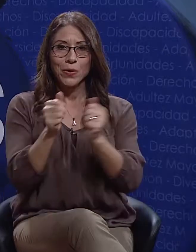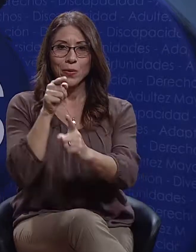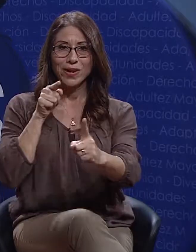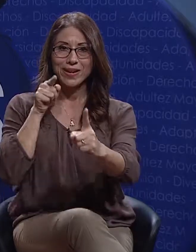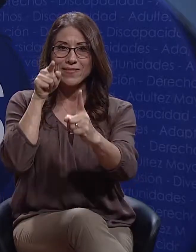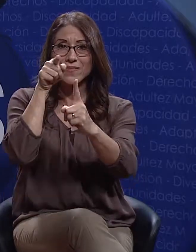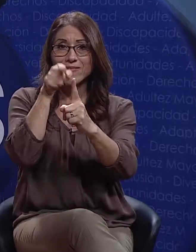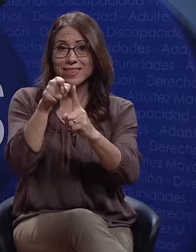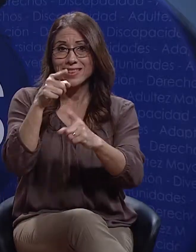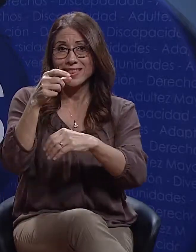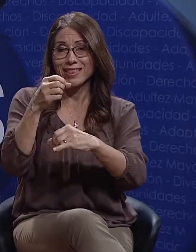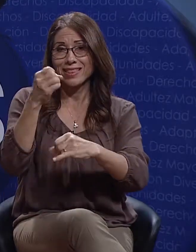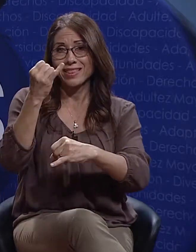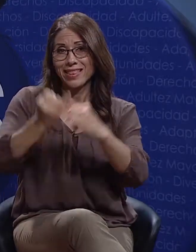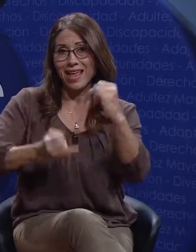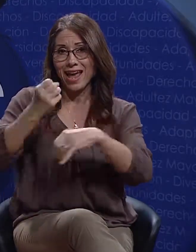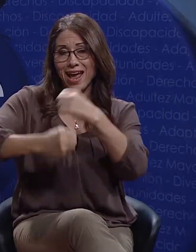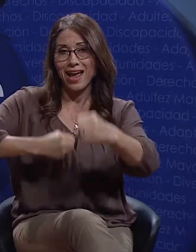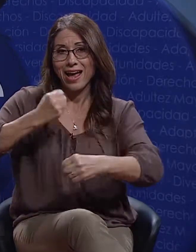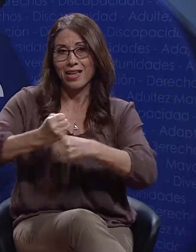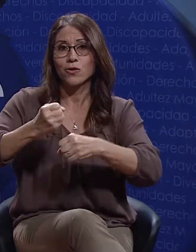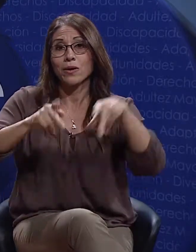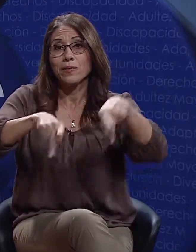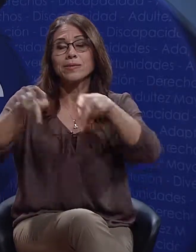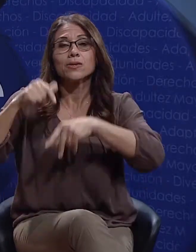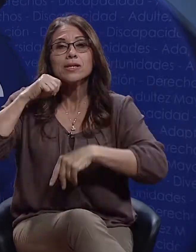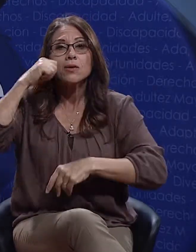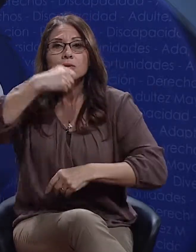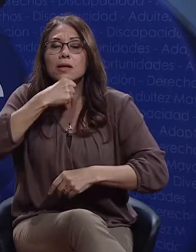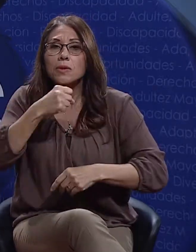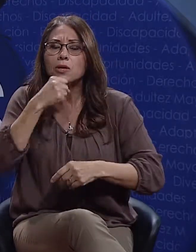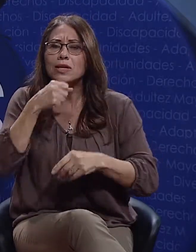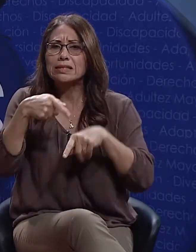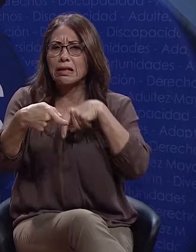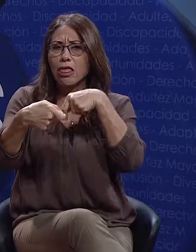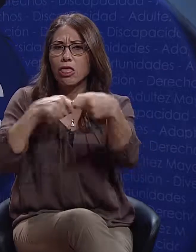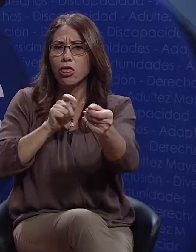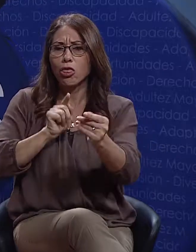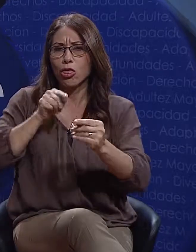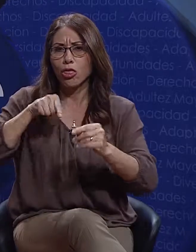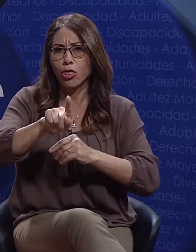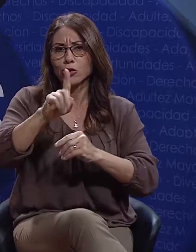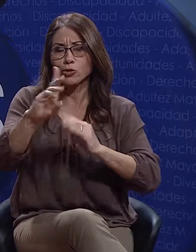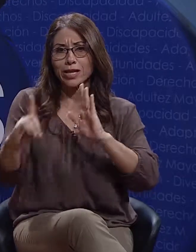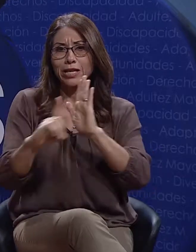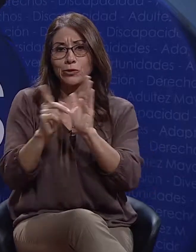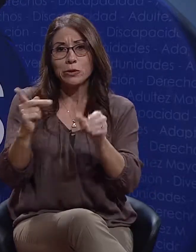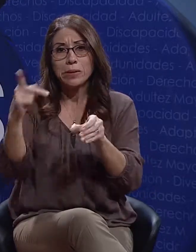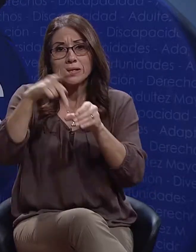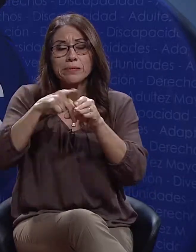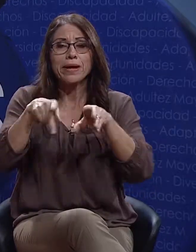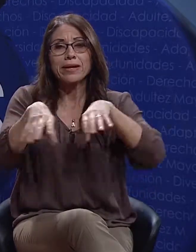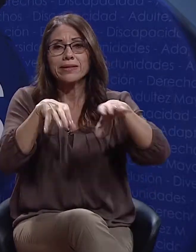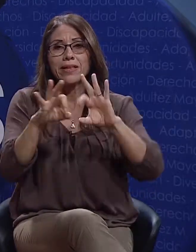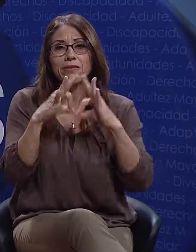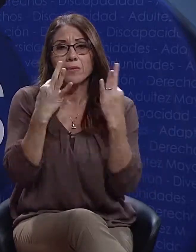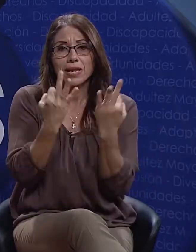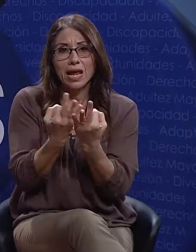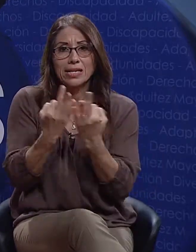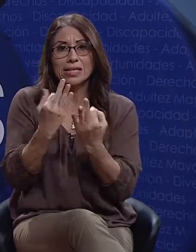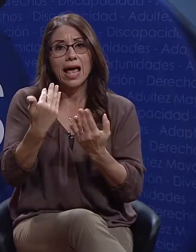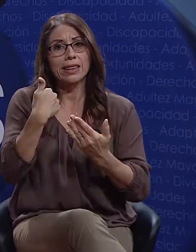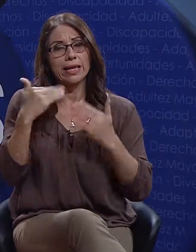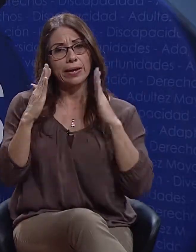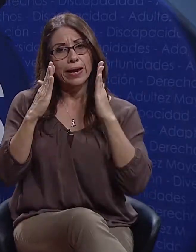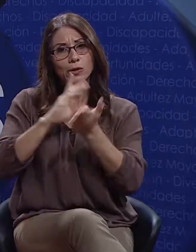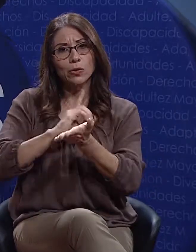fin de año, las personas adultas mayores suelen ver más violentados sus derechos a participar de las actividades familiares y a recibir un trato digno